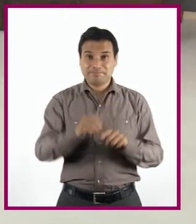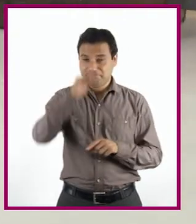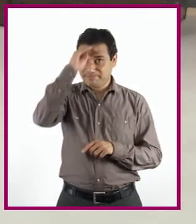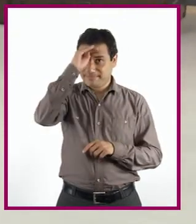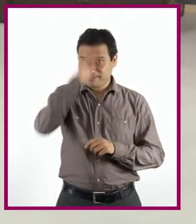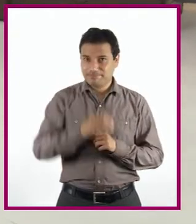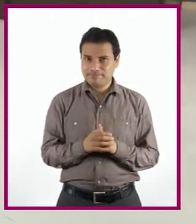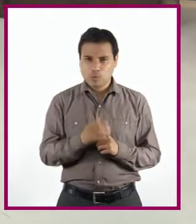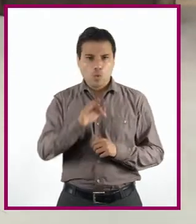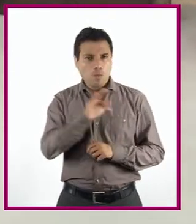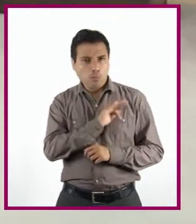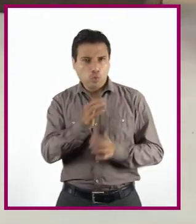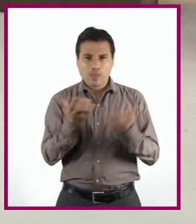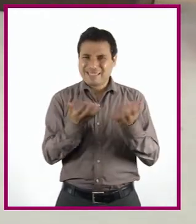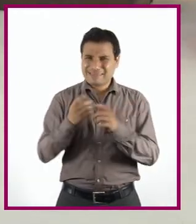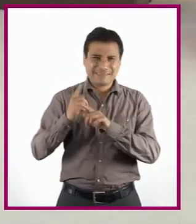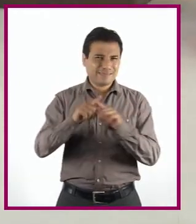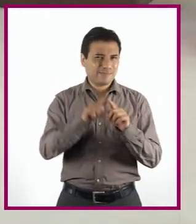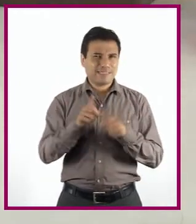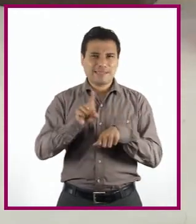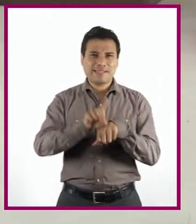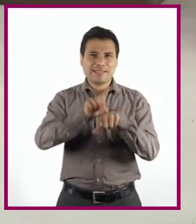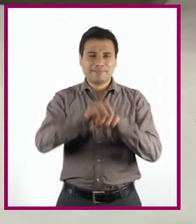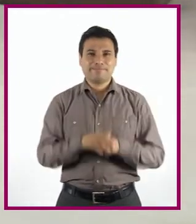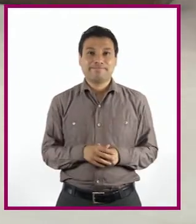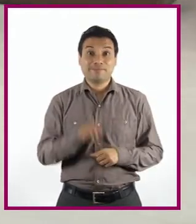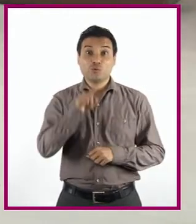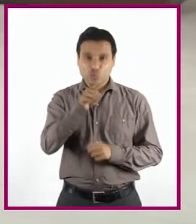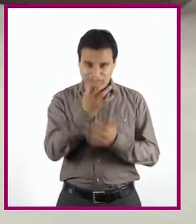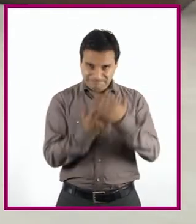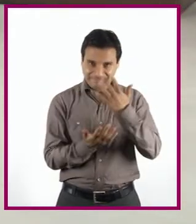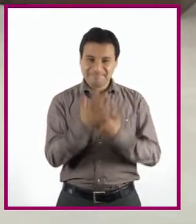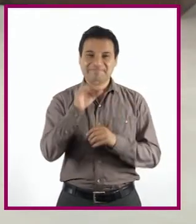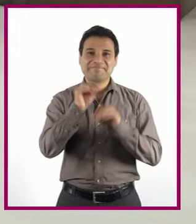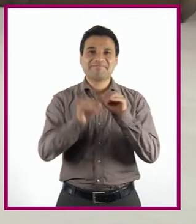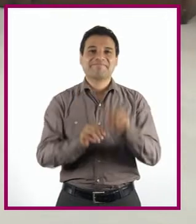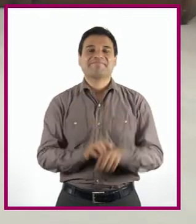realizar nuestras actividades diarias. ¡Manos a la obra!